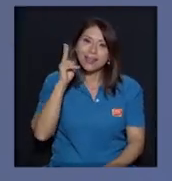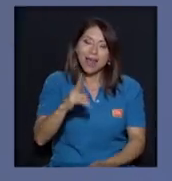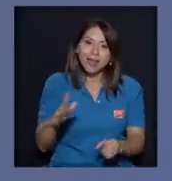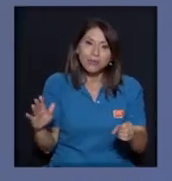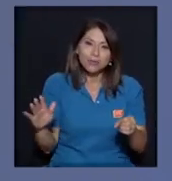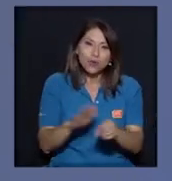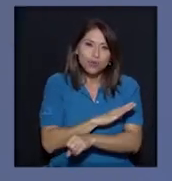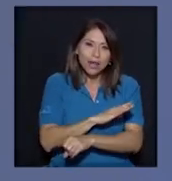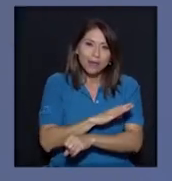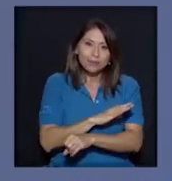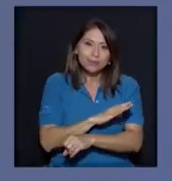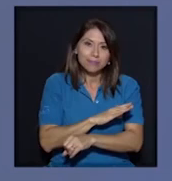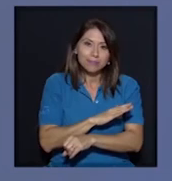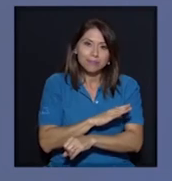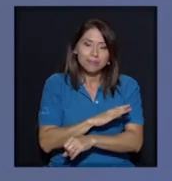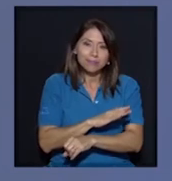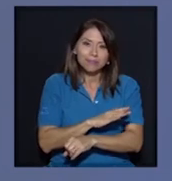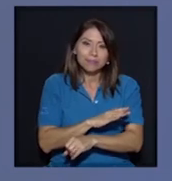absoluta.